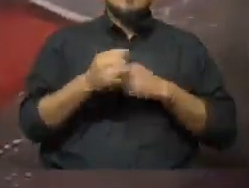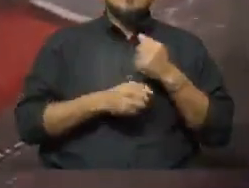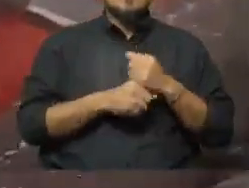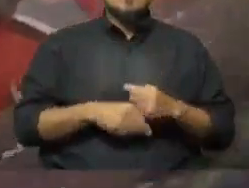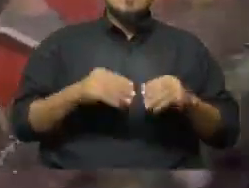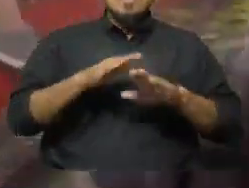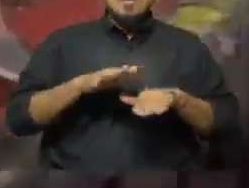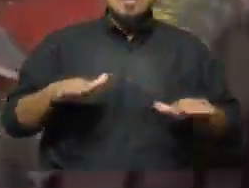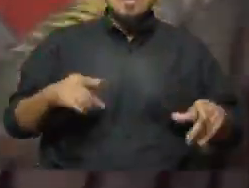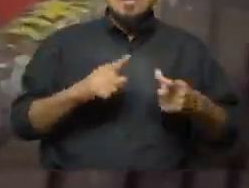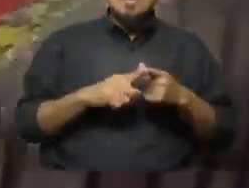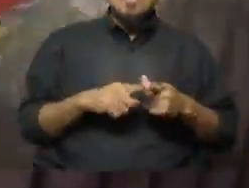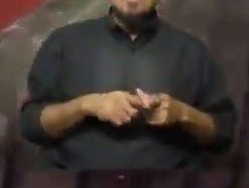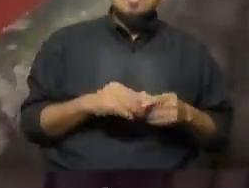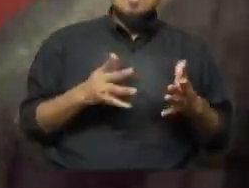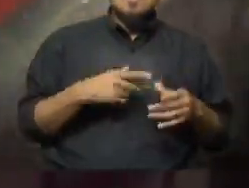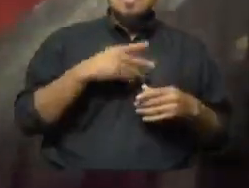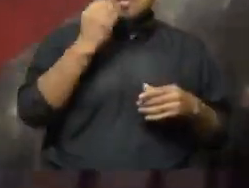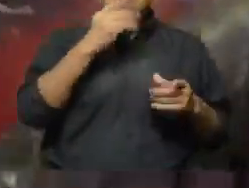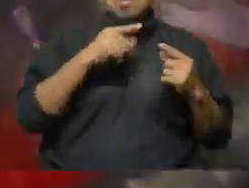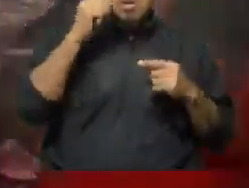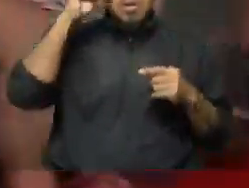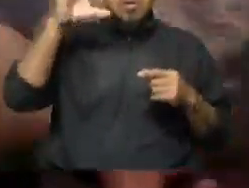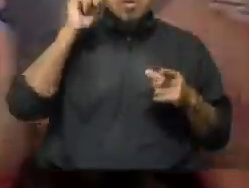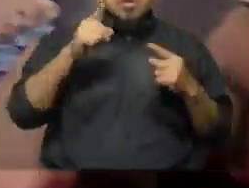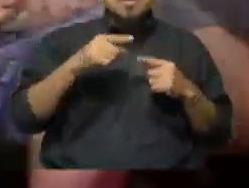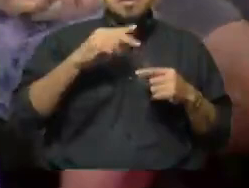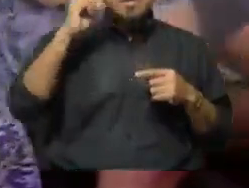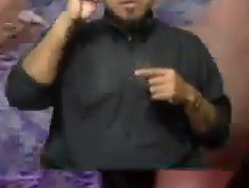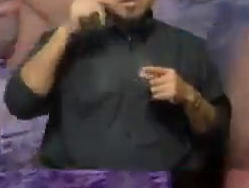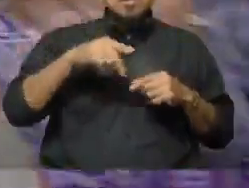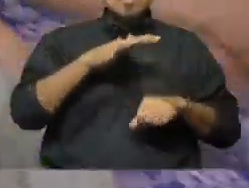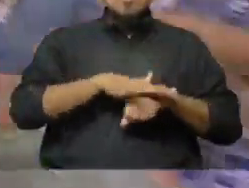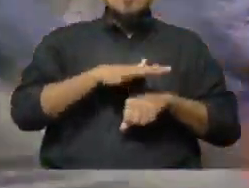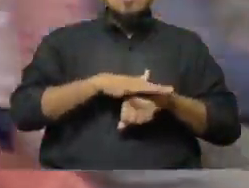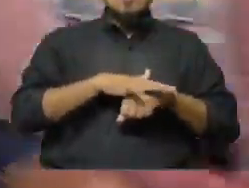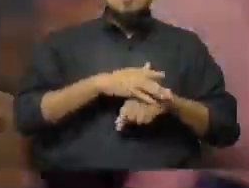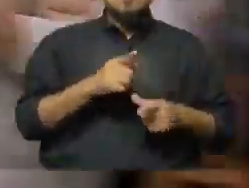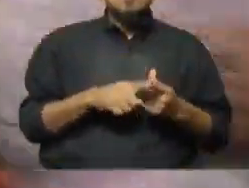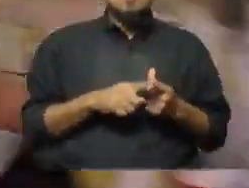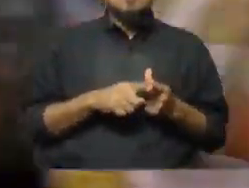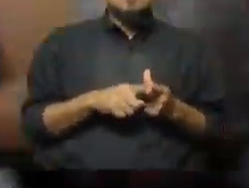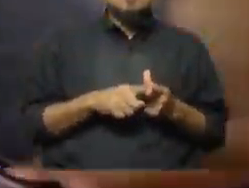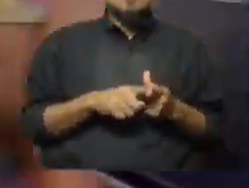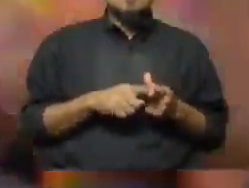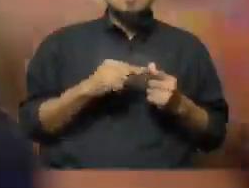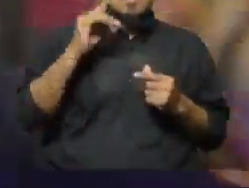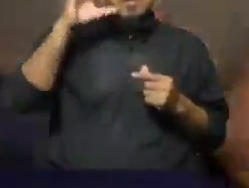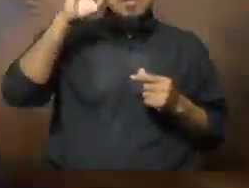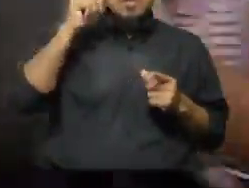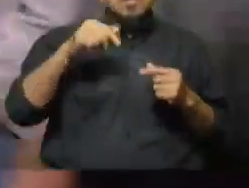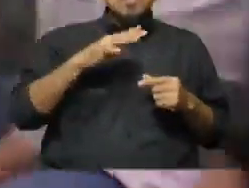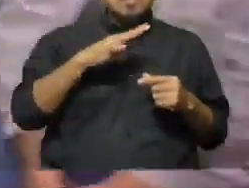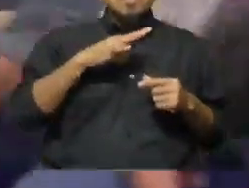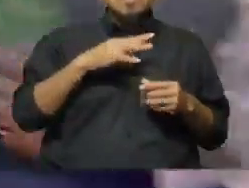chica. ¿Cuáles son tus mejores recuerdos de estos momentos? Capaz que de chica mucho no me acuerdo porque había